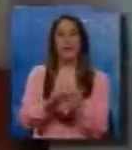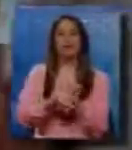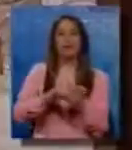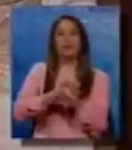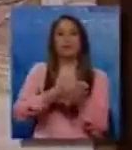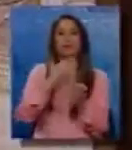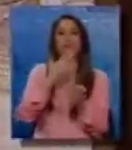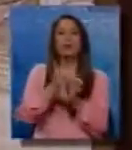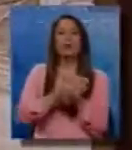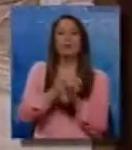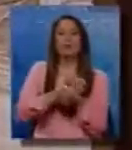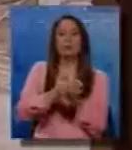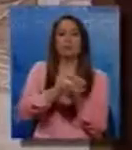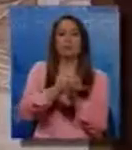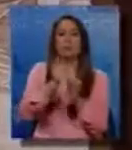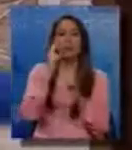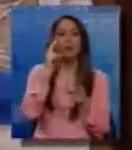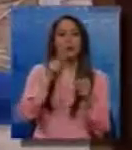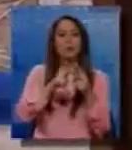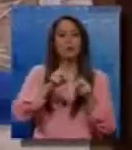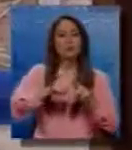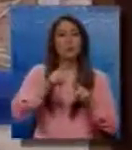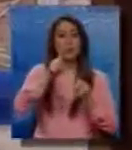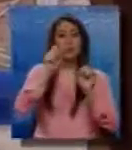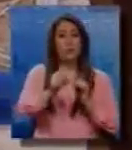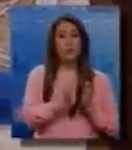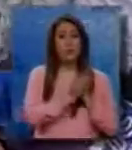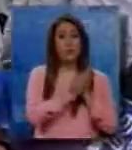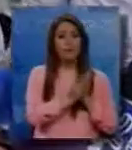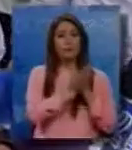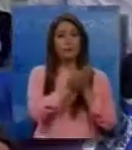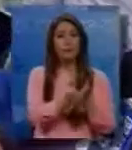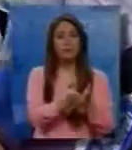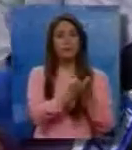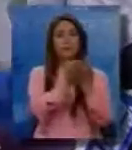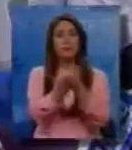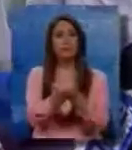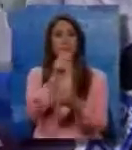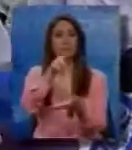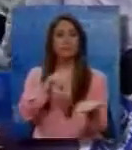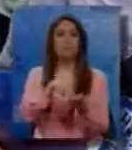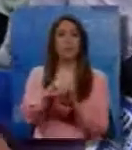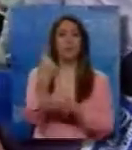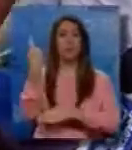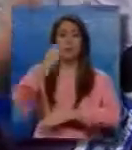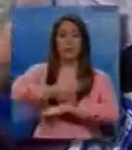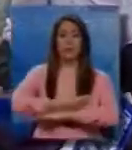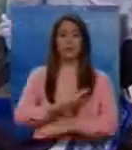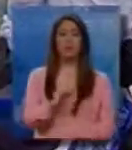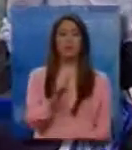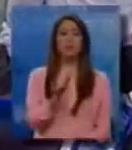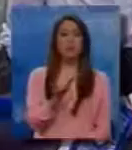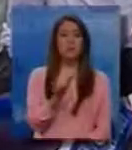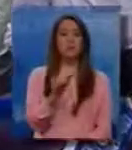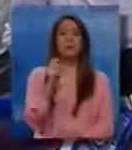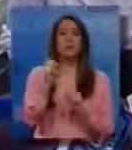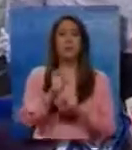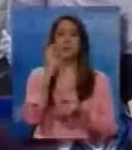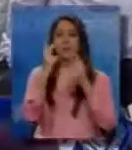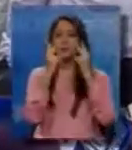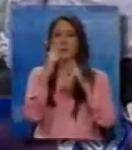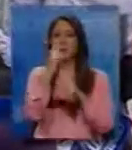como parte de esta nueva atracción turística. El sistema es que ustedes pagan por todo el día, se bajan en Santa y